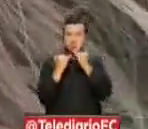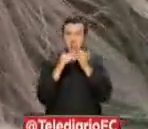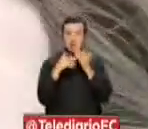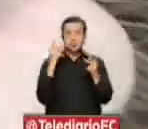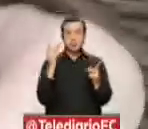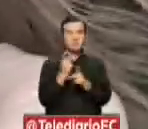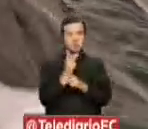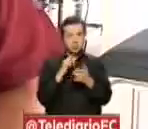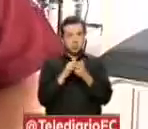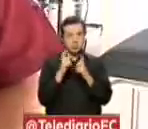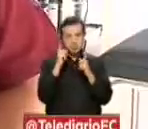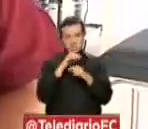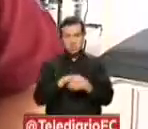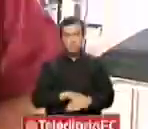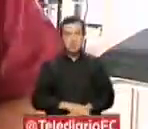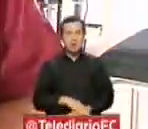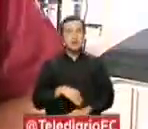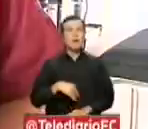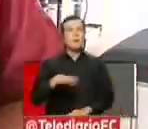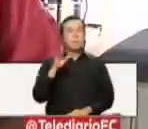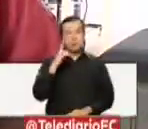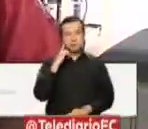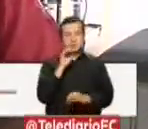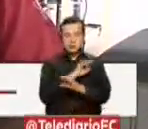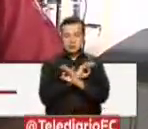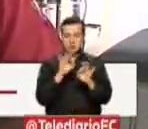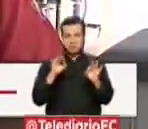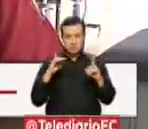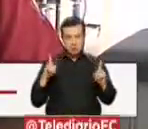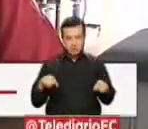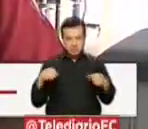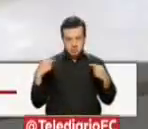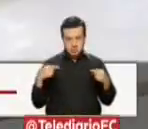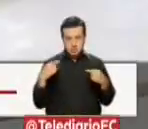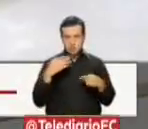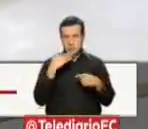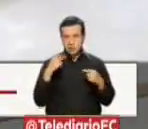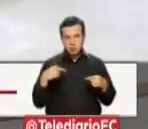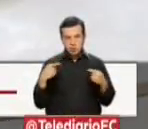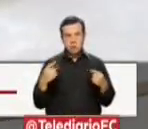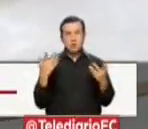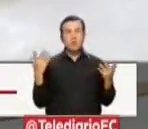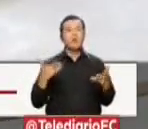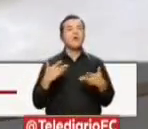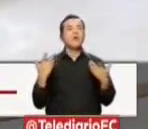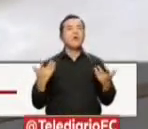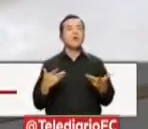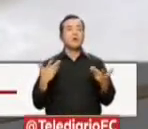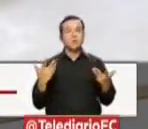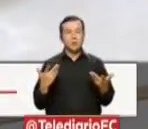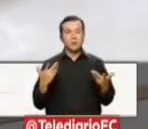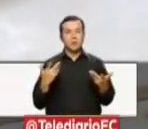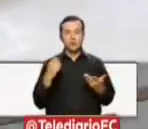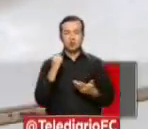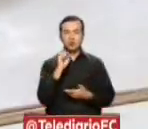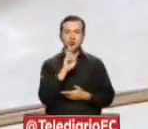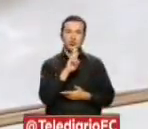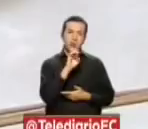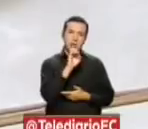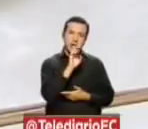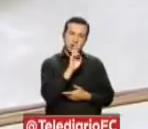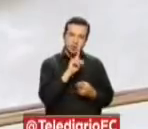traer consecuencias. Lo más común es hacer limpiezas diarias. Lo podemos hacer con suero